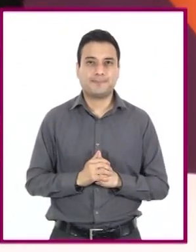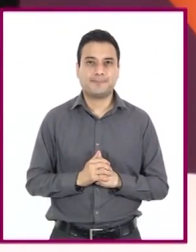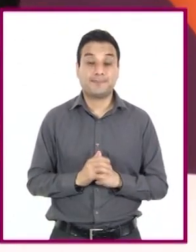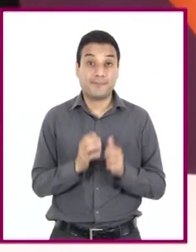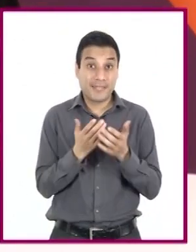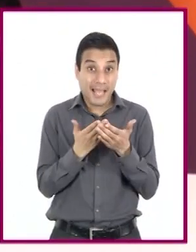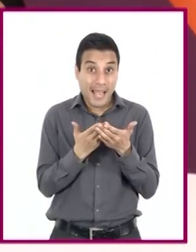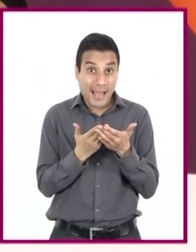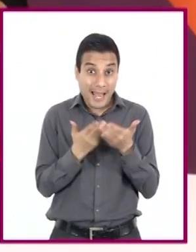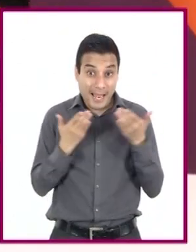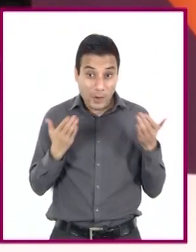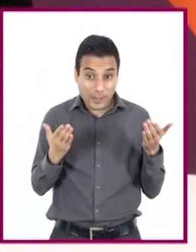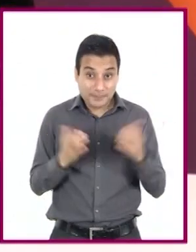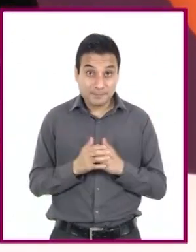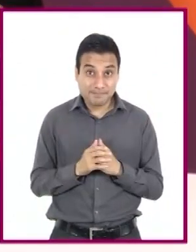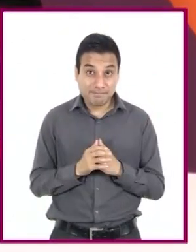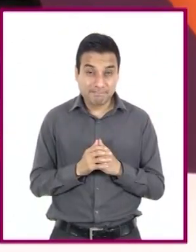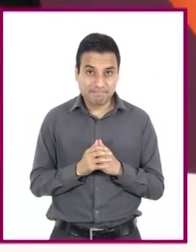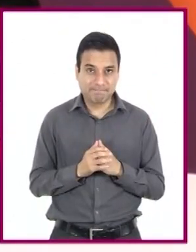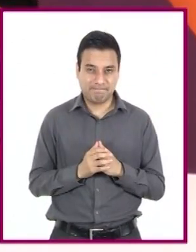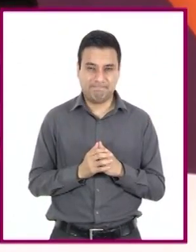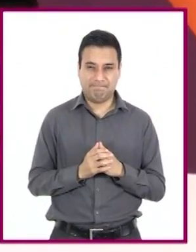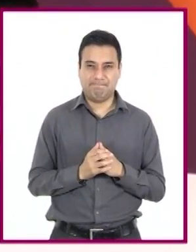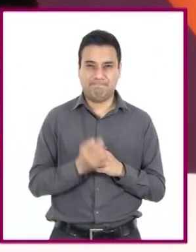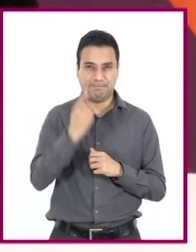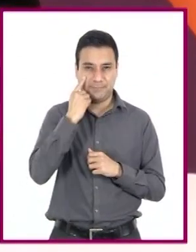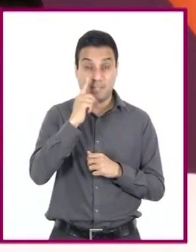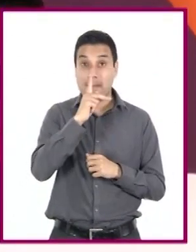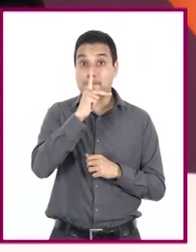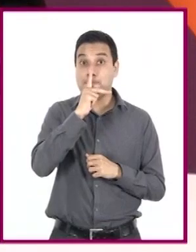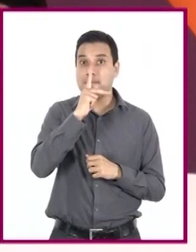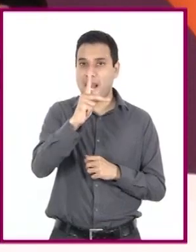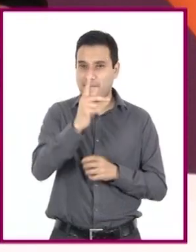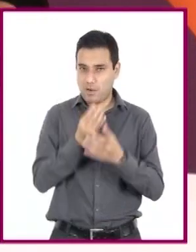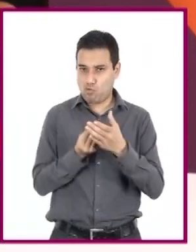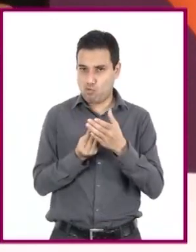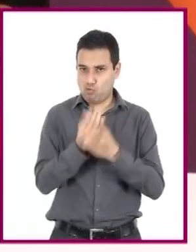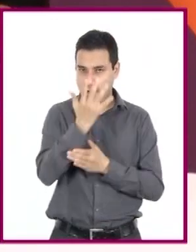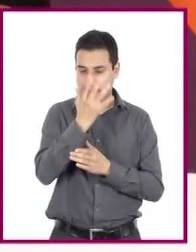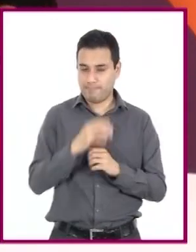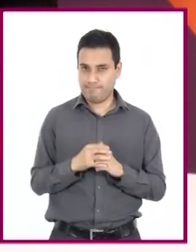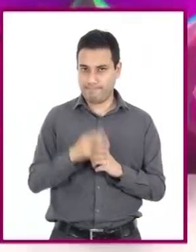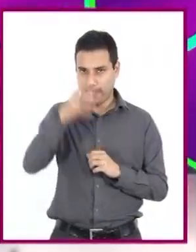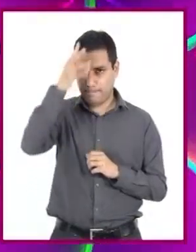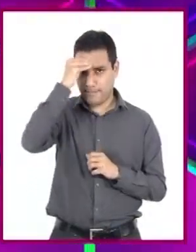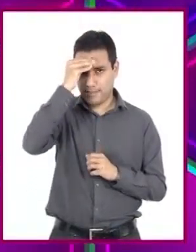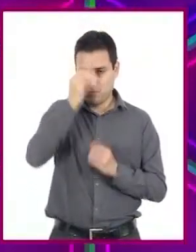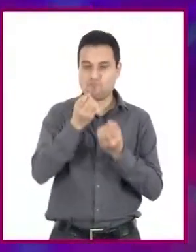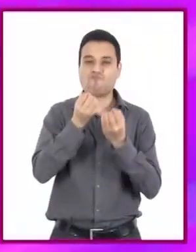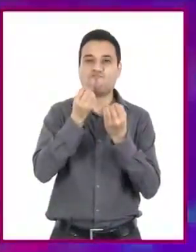Ahora es momento de seleccionar el término que integraremos a nuestro abecedario biológico.